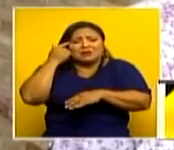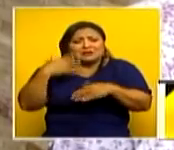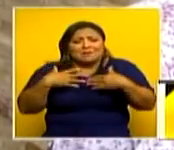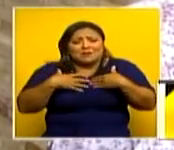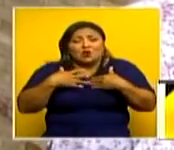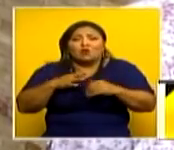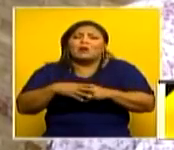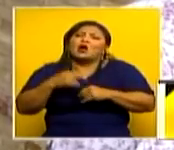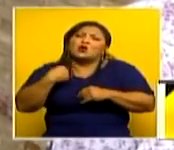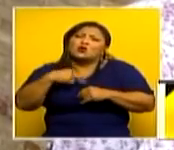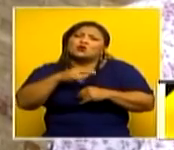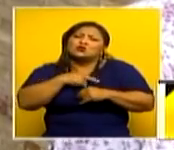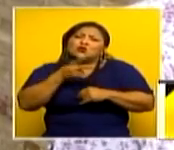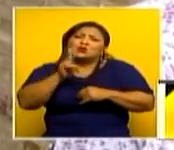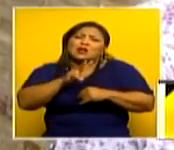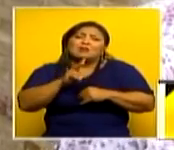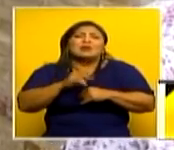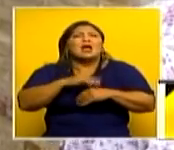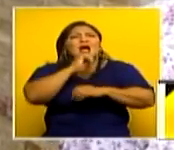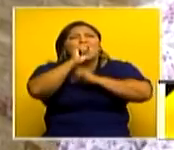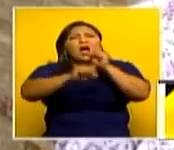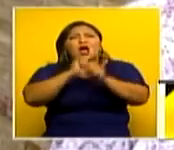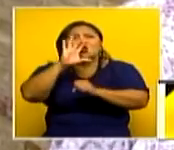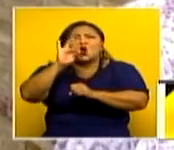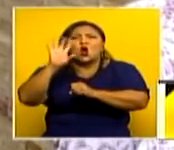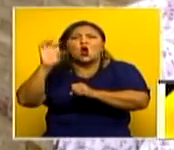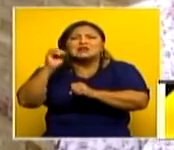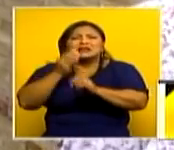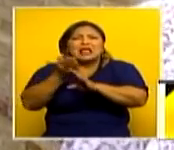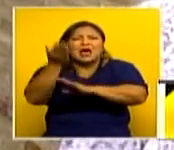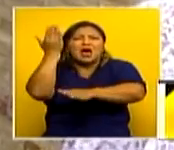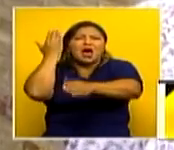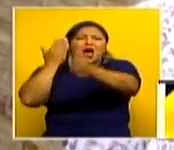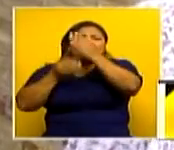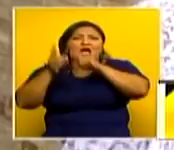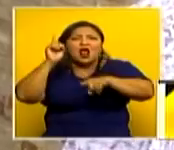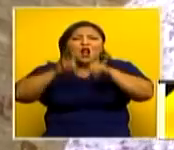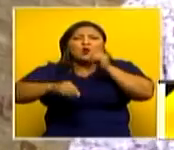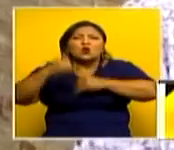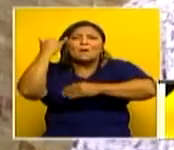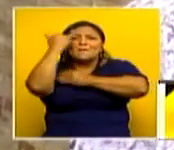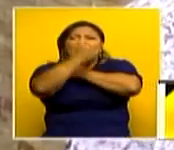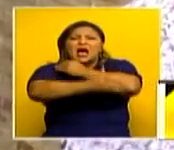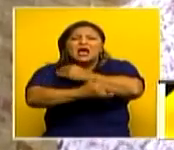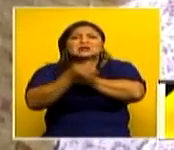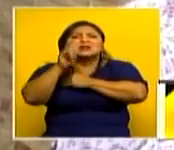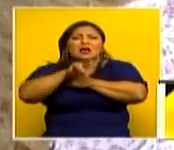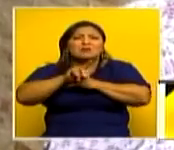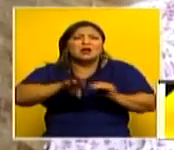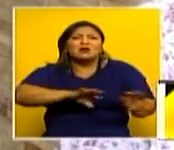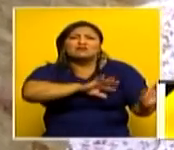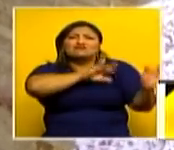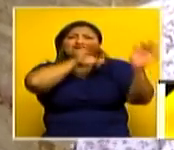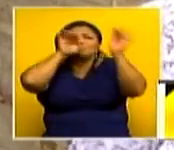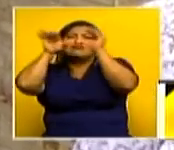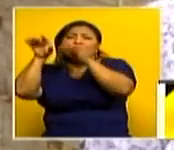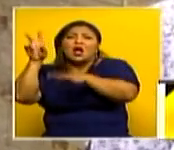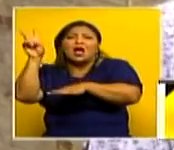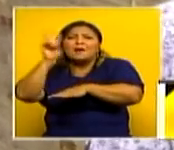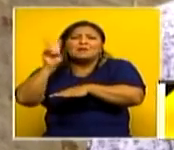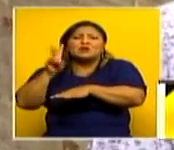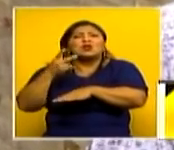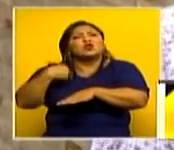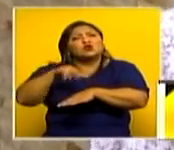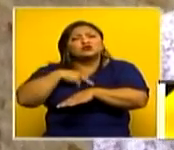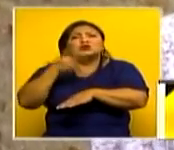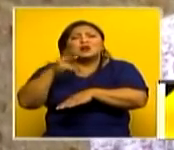también pasamos por un tiempo en los años 80, 90, cuando algunos países de Sudamérica también fueron a Venezuela y también nosotros teníamos